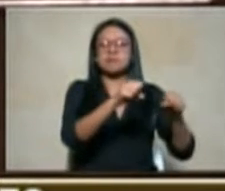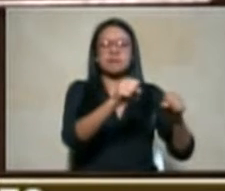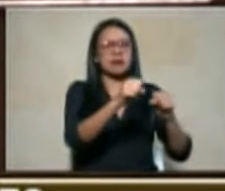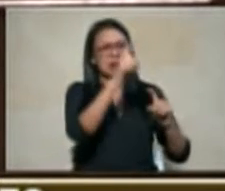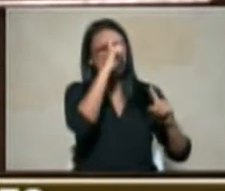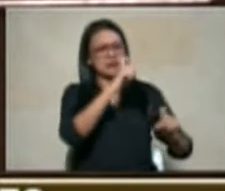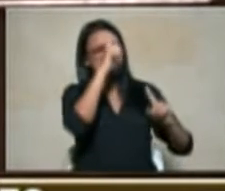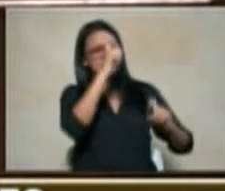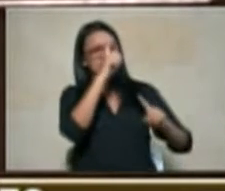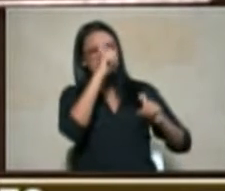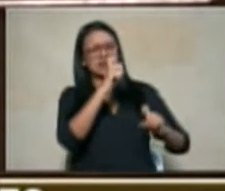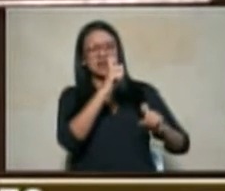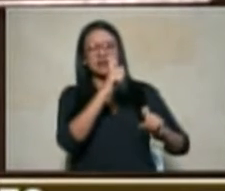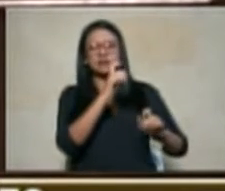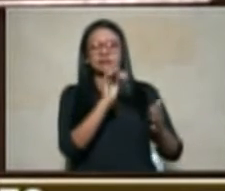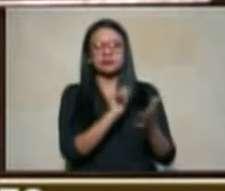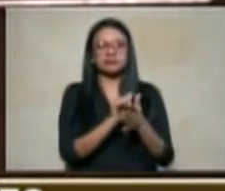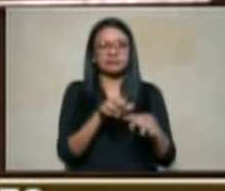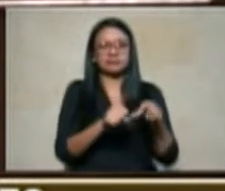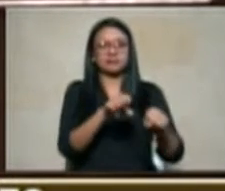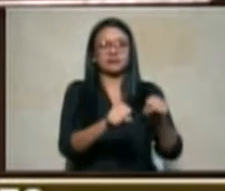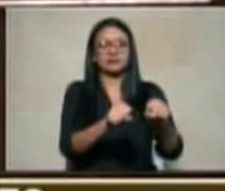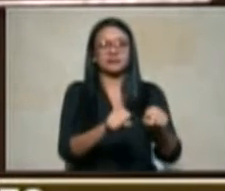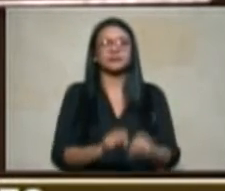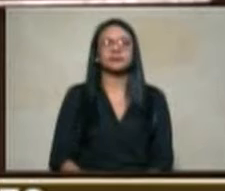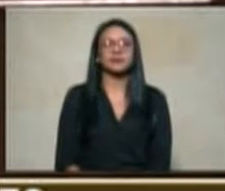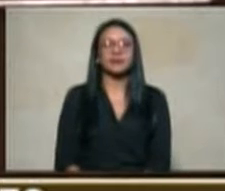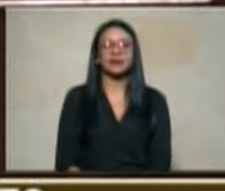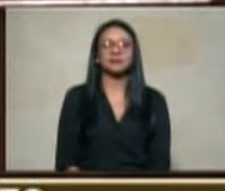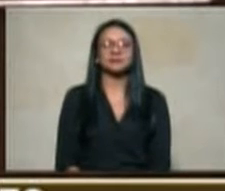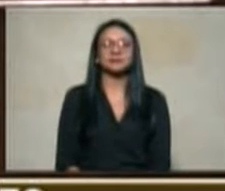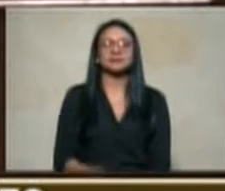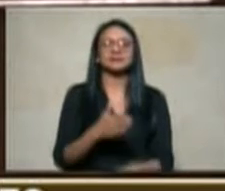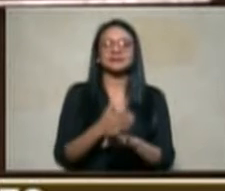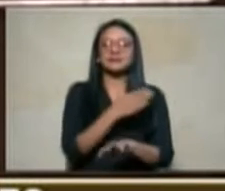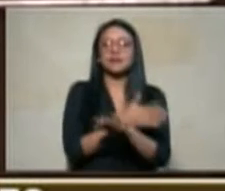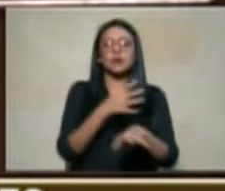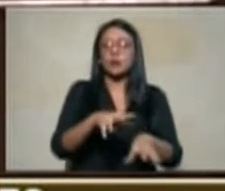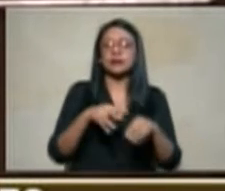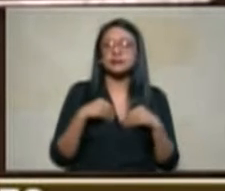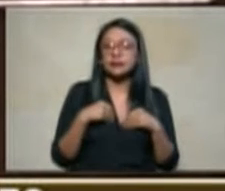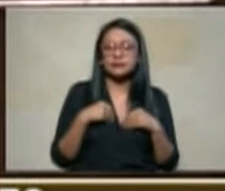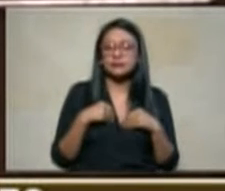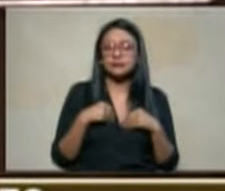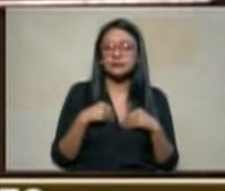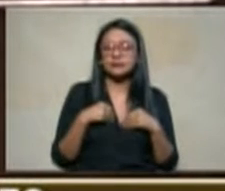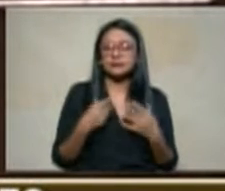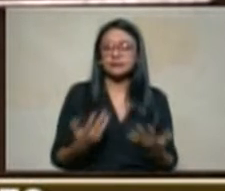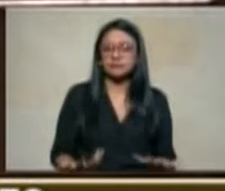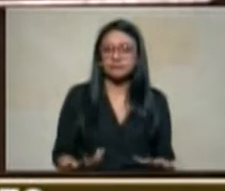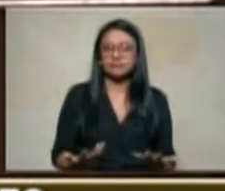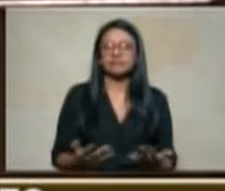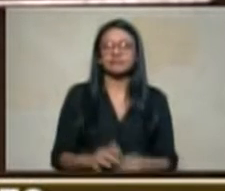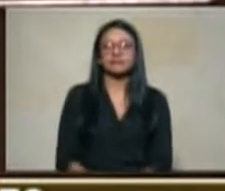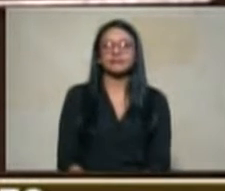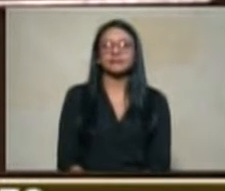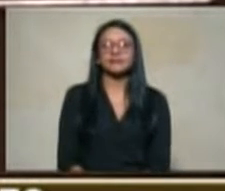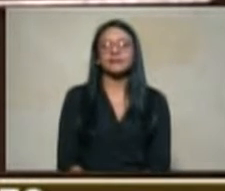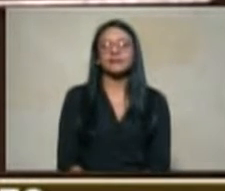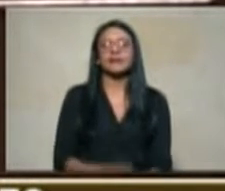amenazas de secuestro y abigeato. Ella lo quiere inscribir y no se lo aceptan. Sin embargo, los